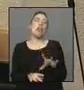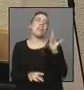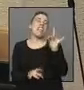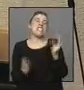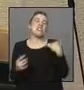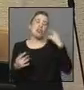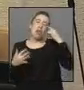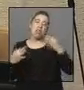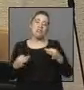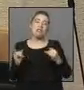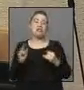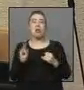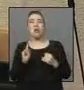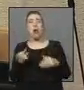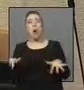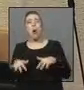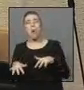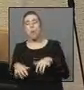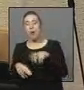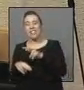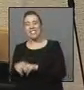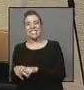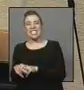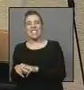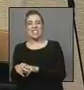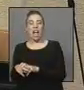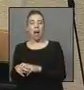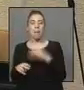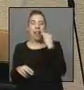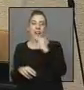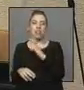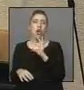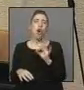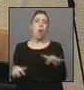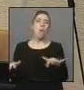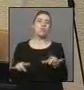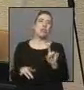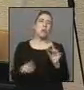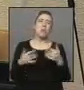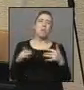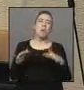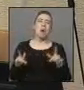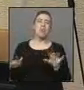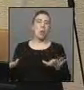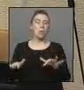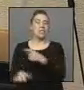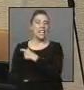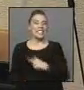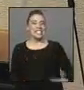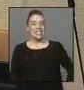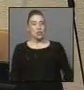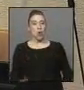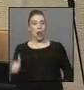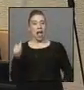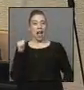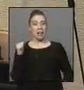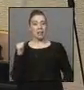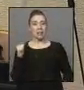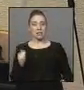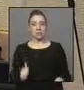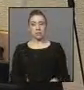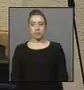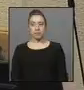usar o no usar la silla para los niños menores, poner o no poner el cinturón de seguridad en el asiento trasero, sino